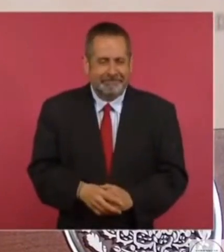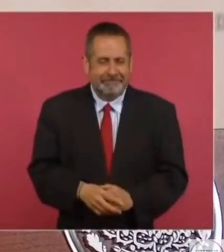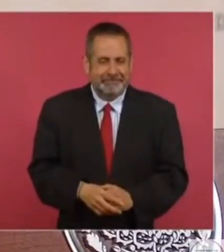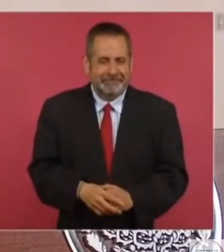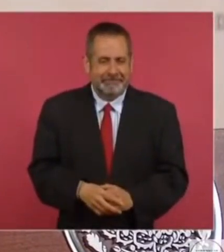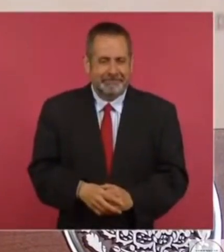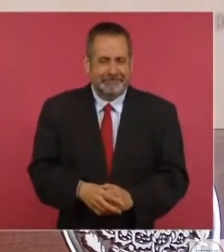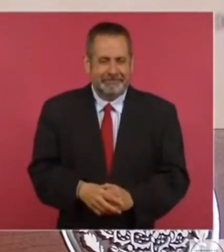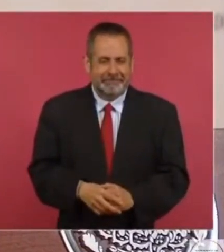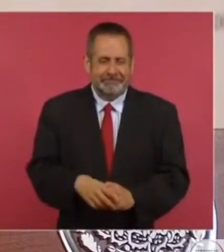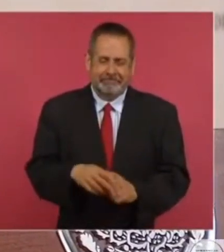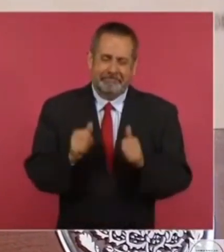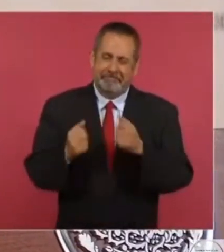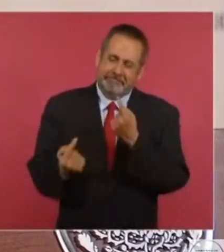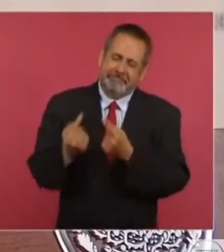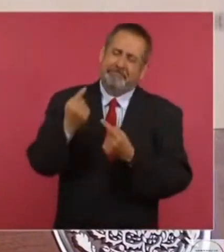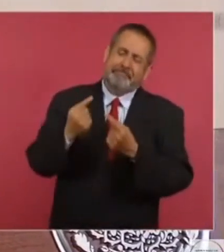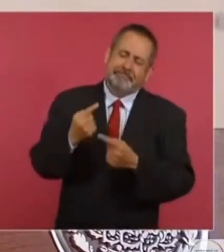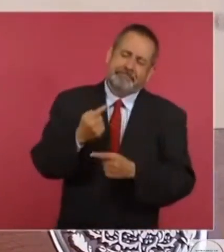no la libramos.